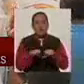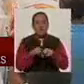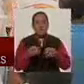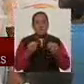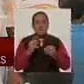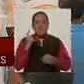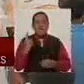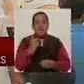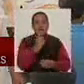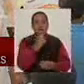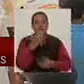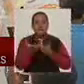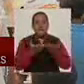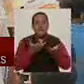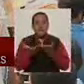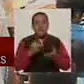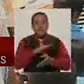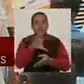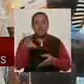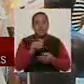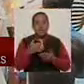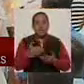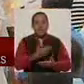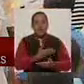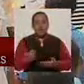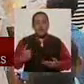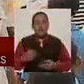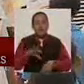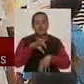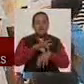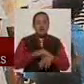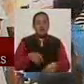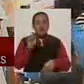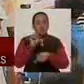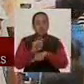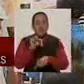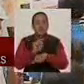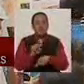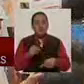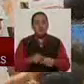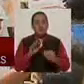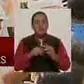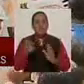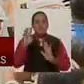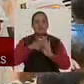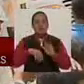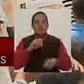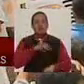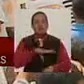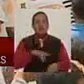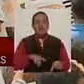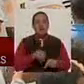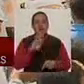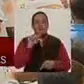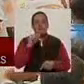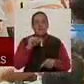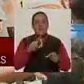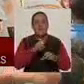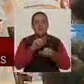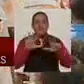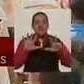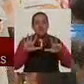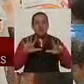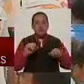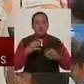los servicios del Estado, de salud, de educación, de programas sociales como Beca 18, como Cuna